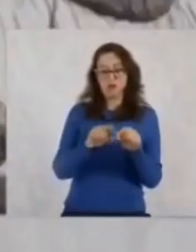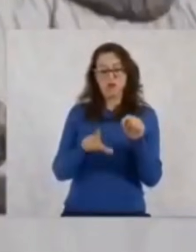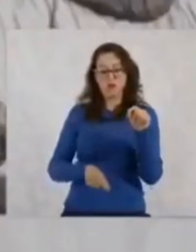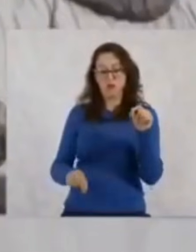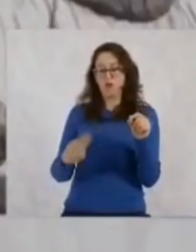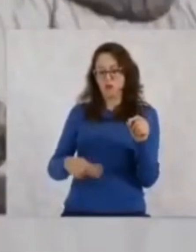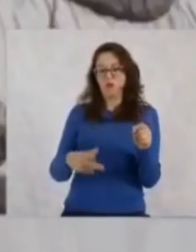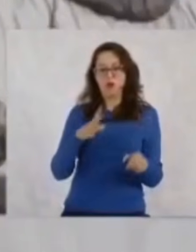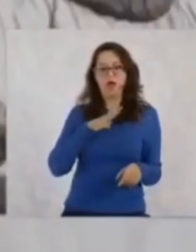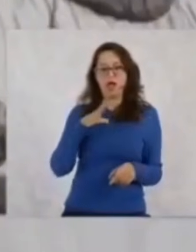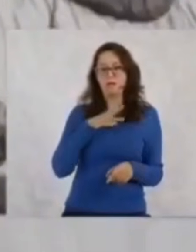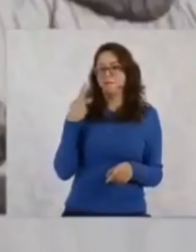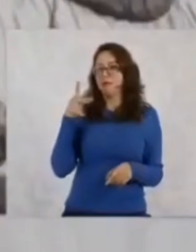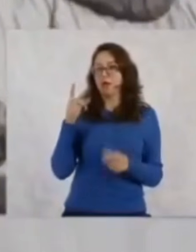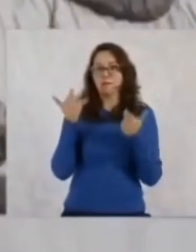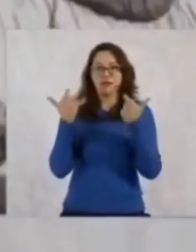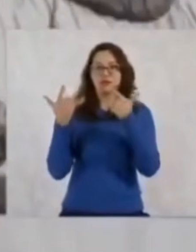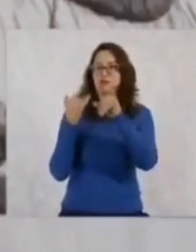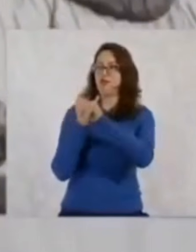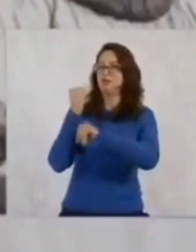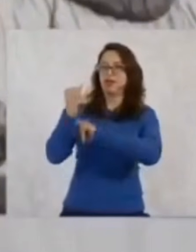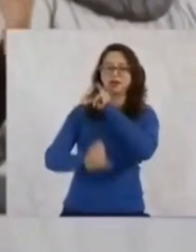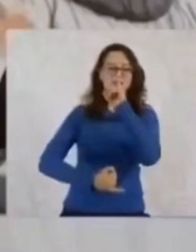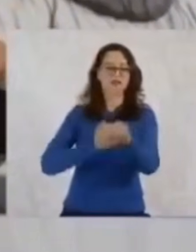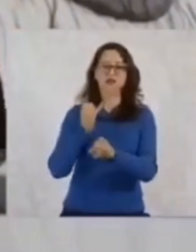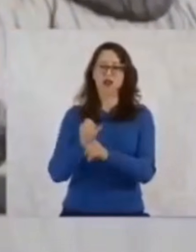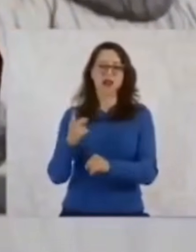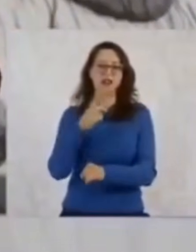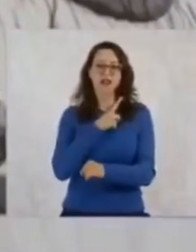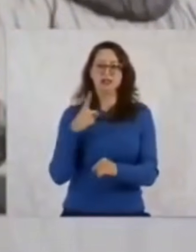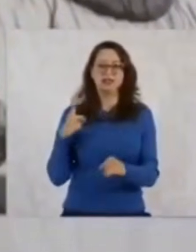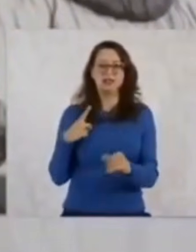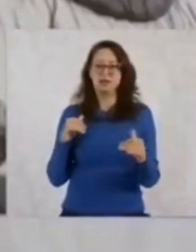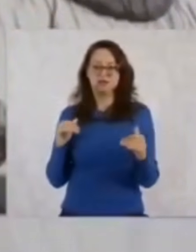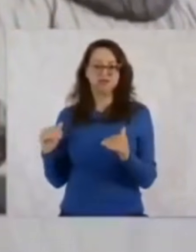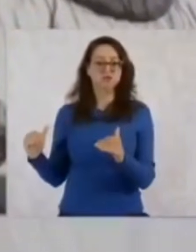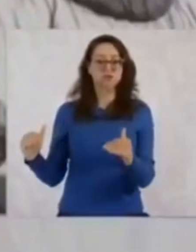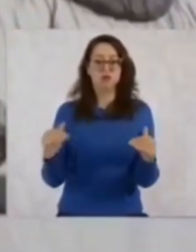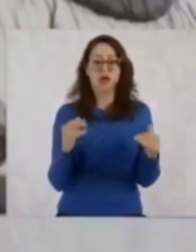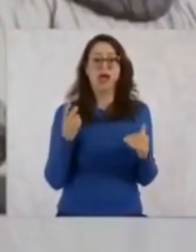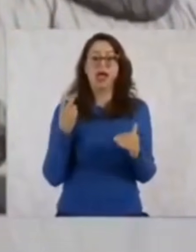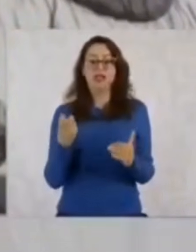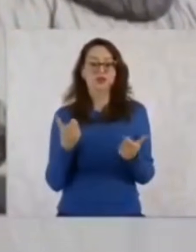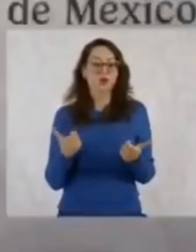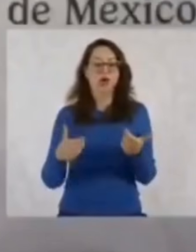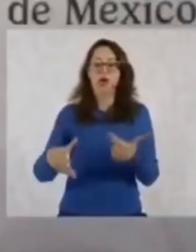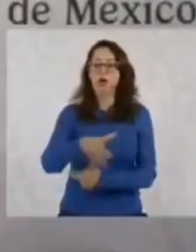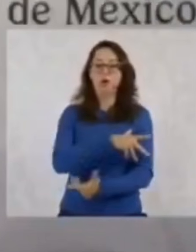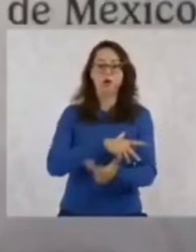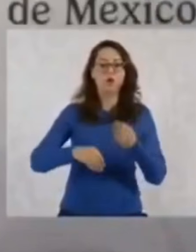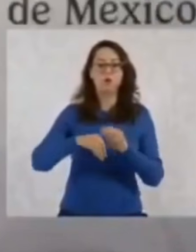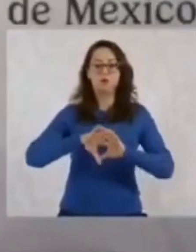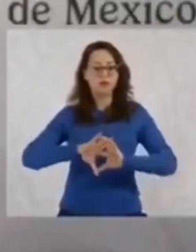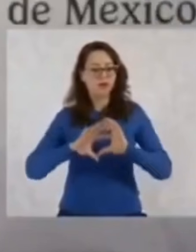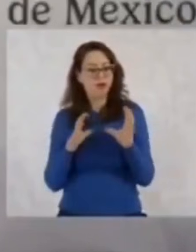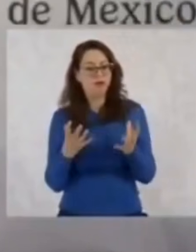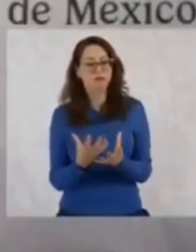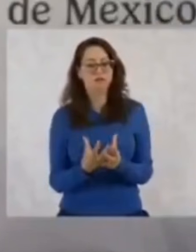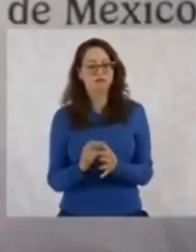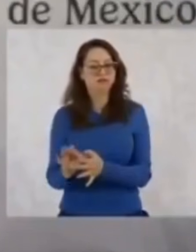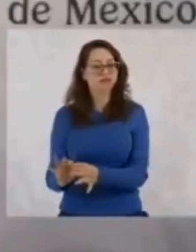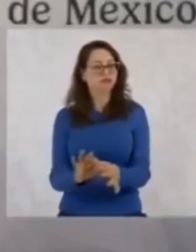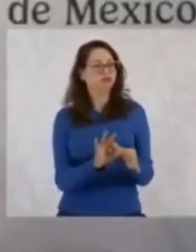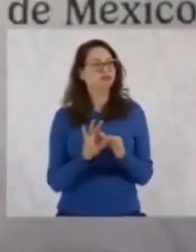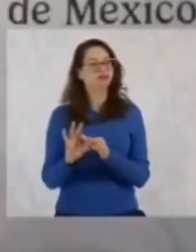un precio internacional. Esa es parte, digamos, de ser parte de la economía global y de los mercados